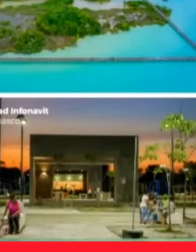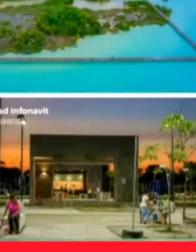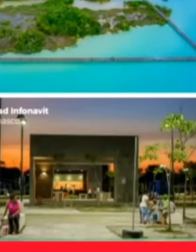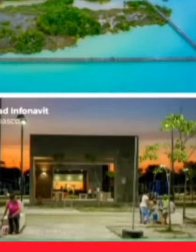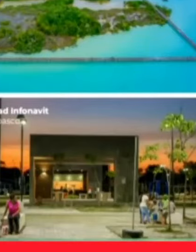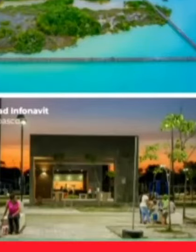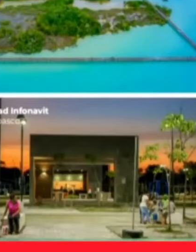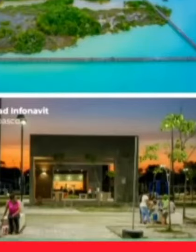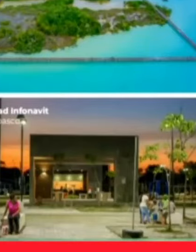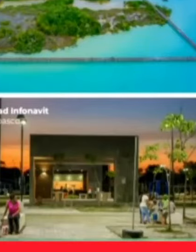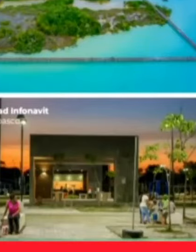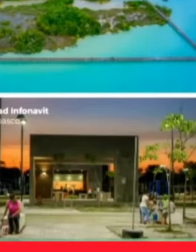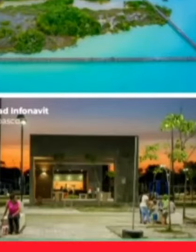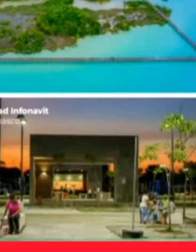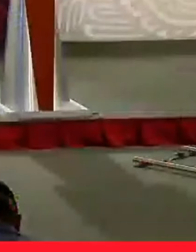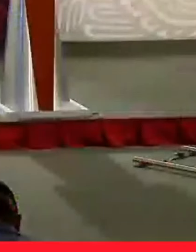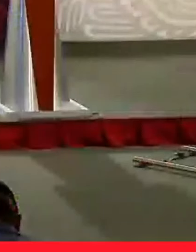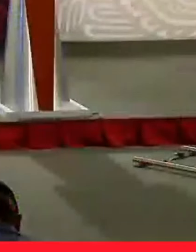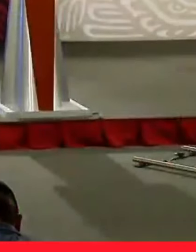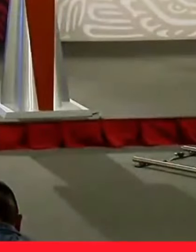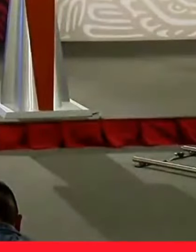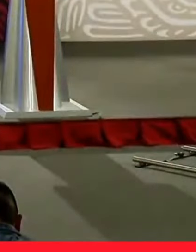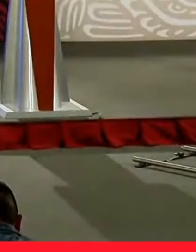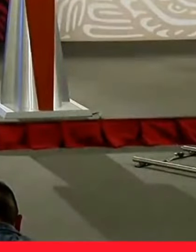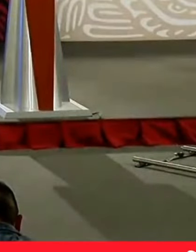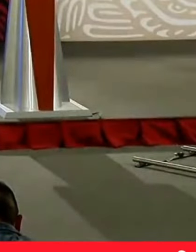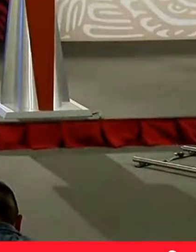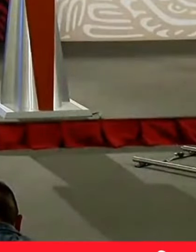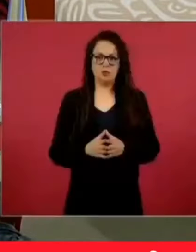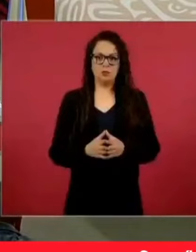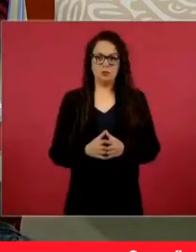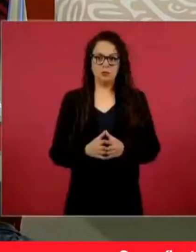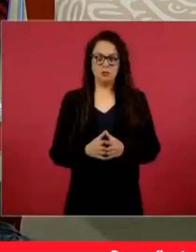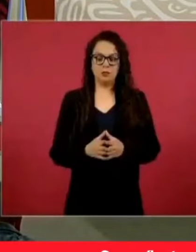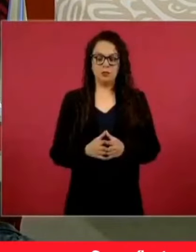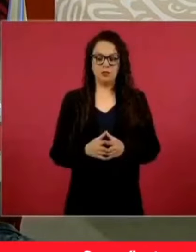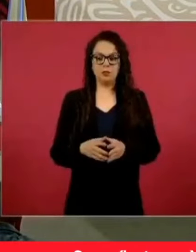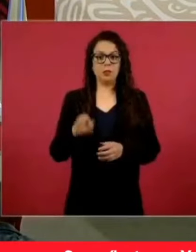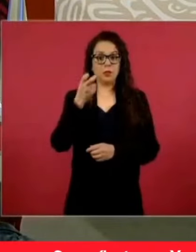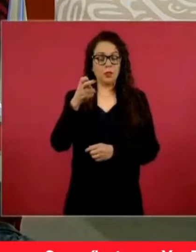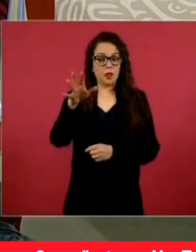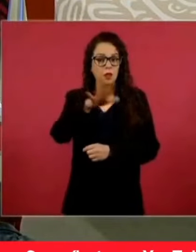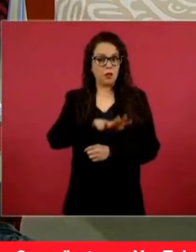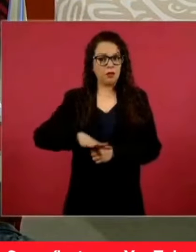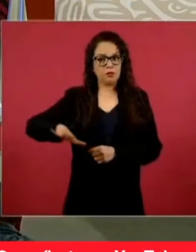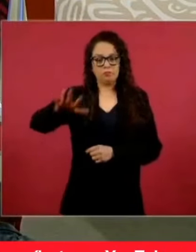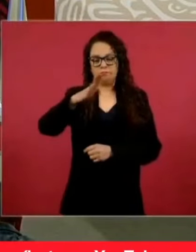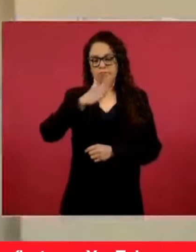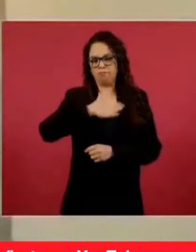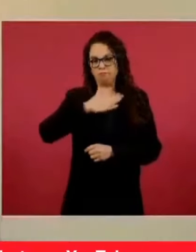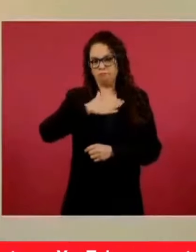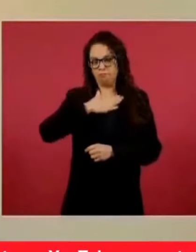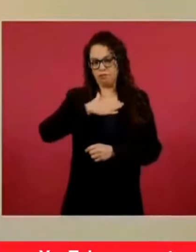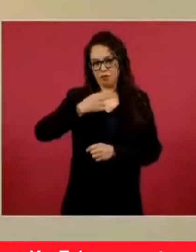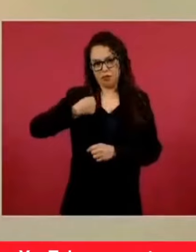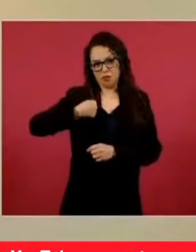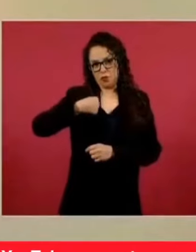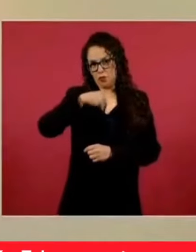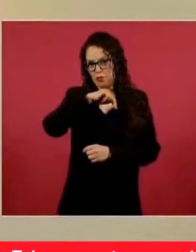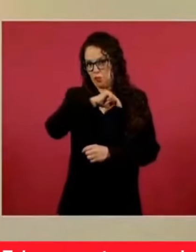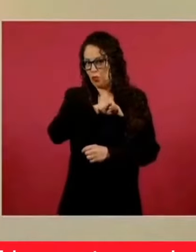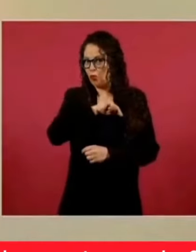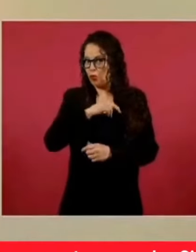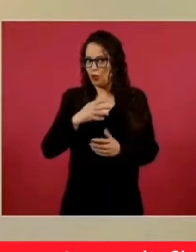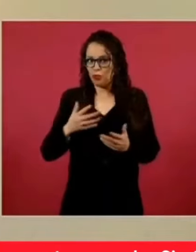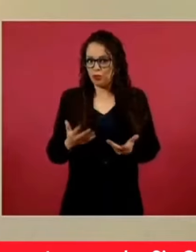comunidades hacia el espacio público aquello que es de todos nosotros ese es un valor agregado que hemos estado buscando que los